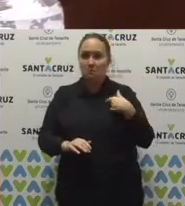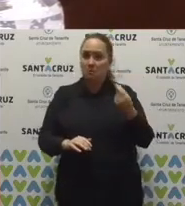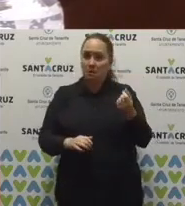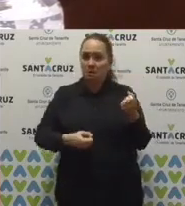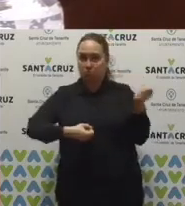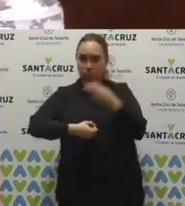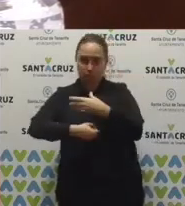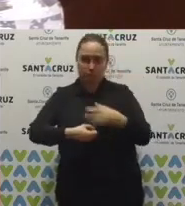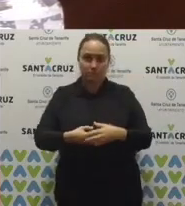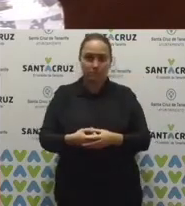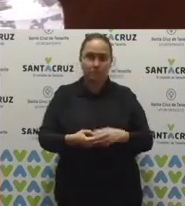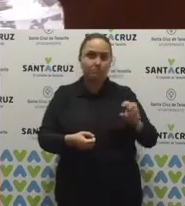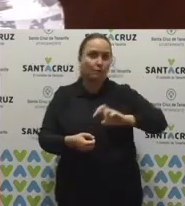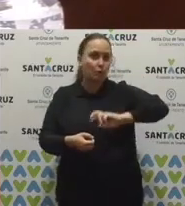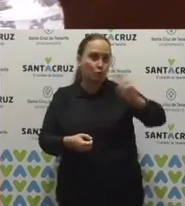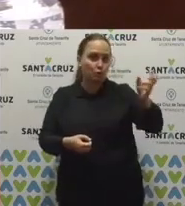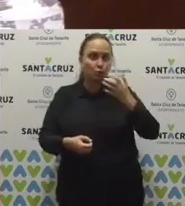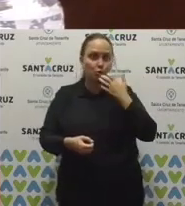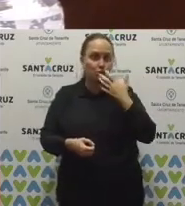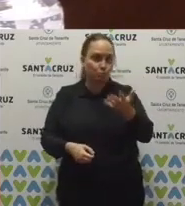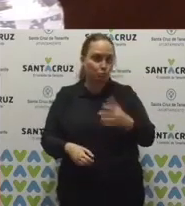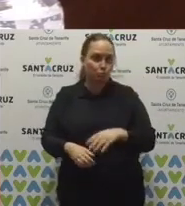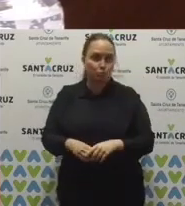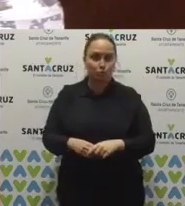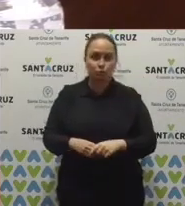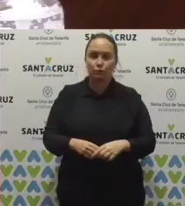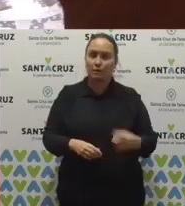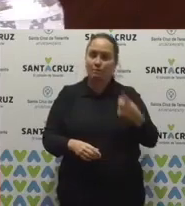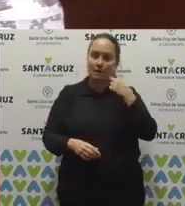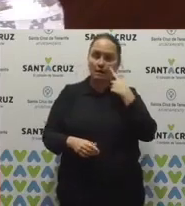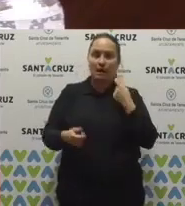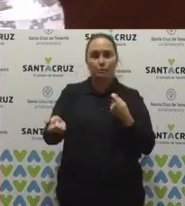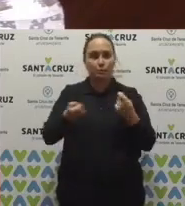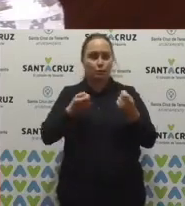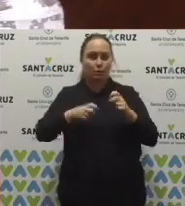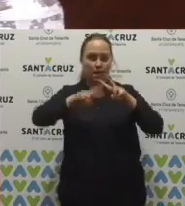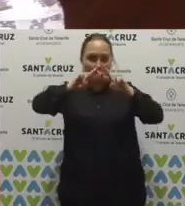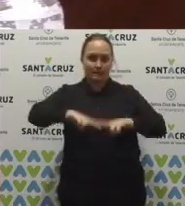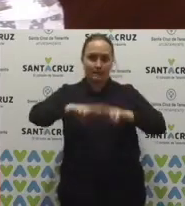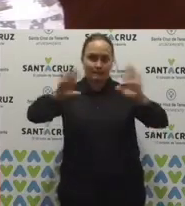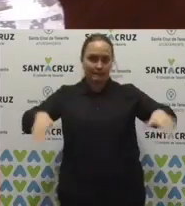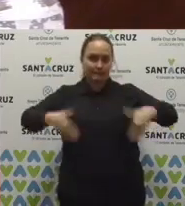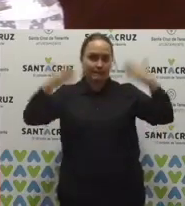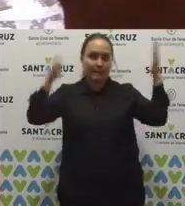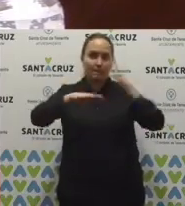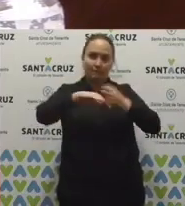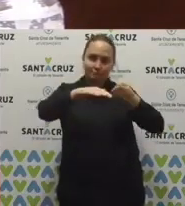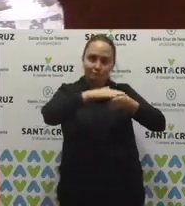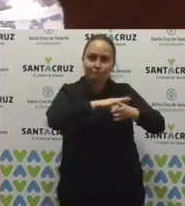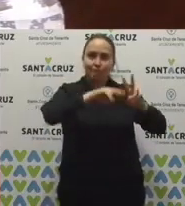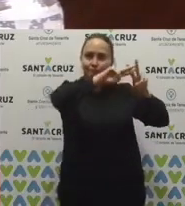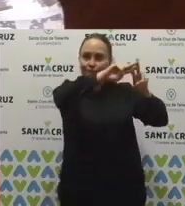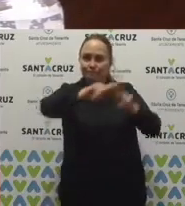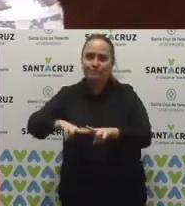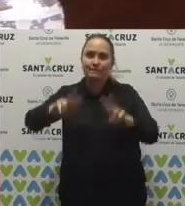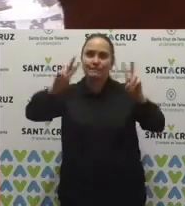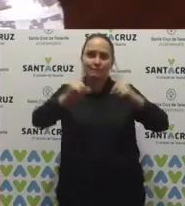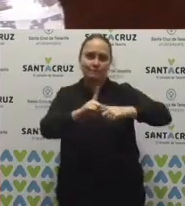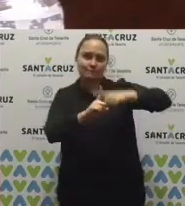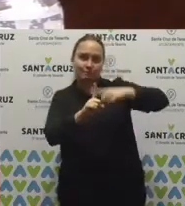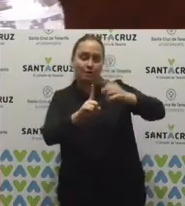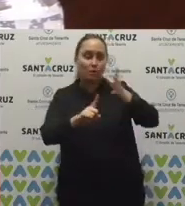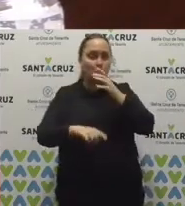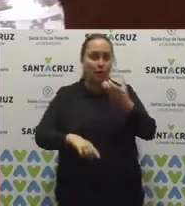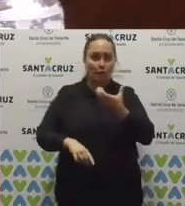la auditoría externa que se hace ahora y determinar qué está pasando con los problemas de climatización etcétera en la disputa que hay entre el ayuntamiento